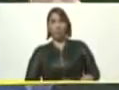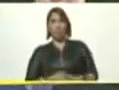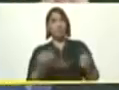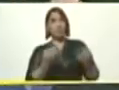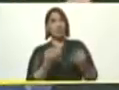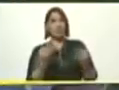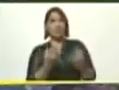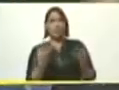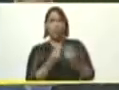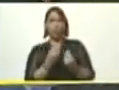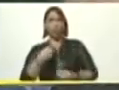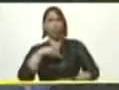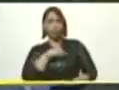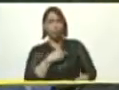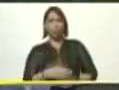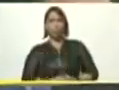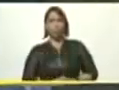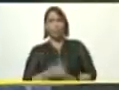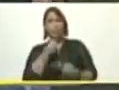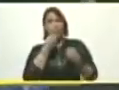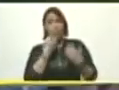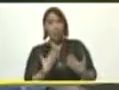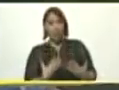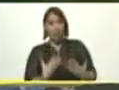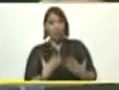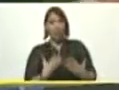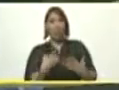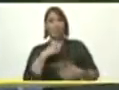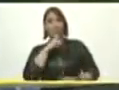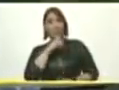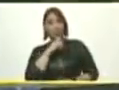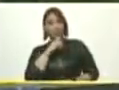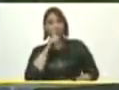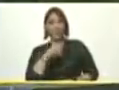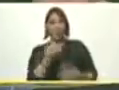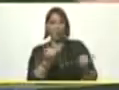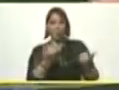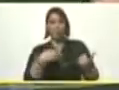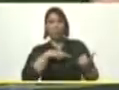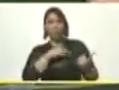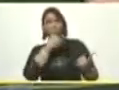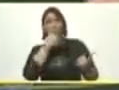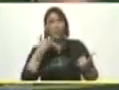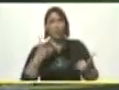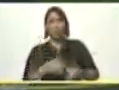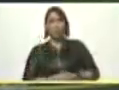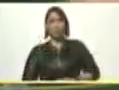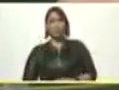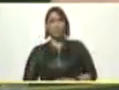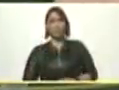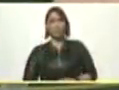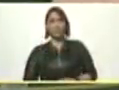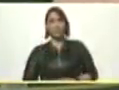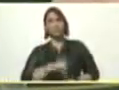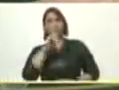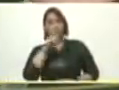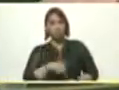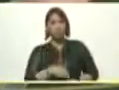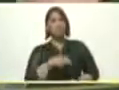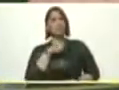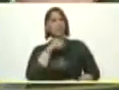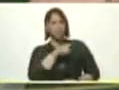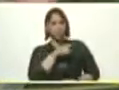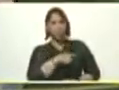has estado con nosotros en las buenas en las dificultades Y ahorita que estamos en la mejor Aquí también está usted